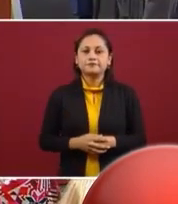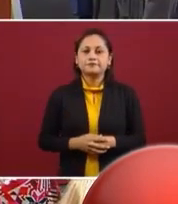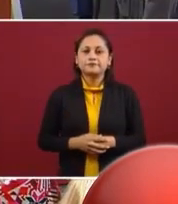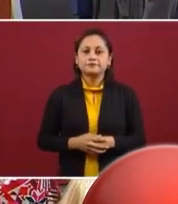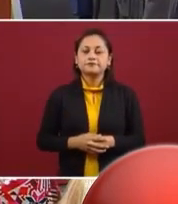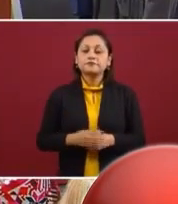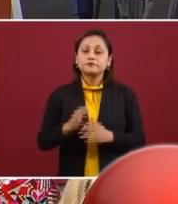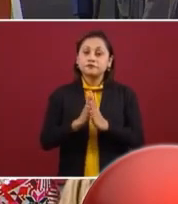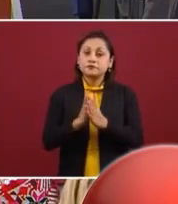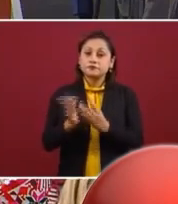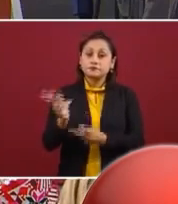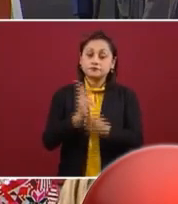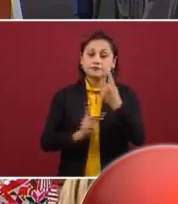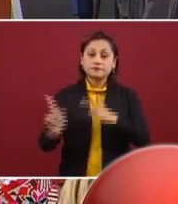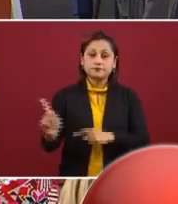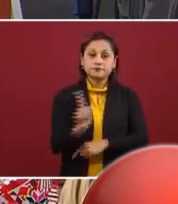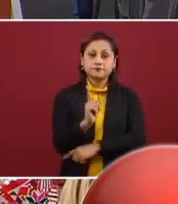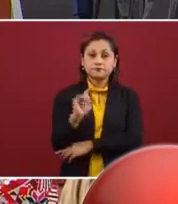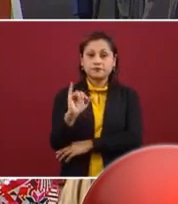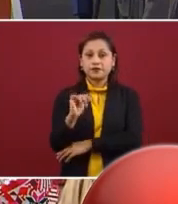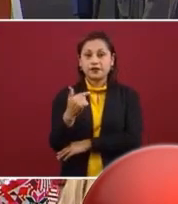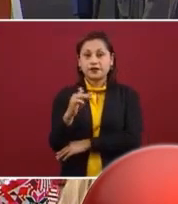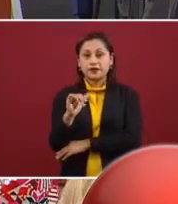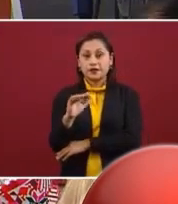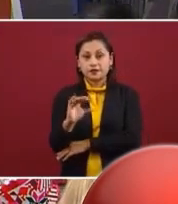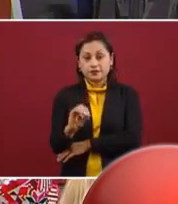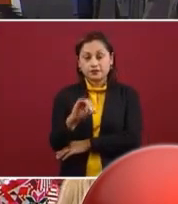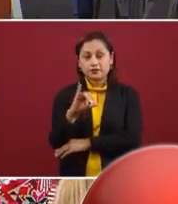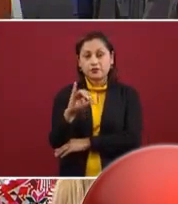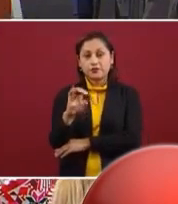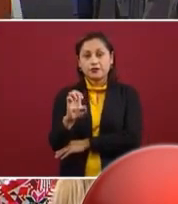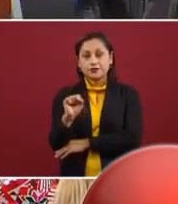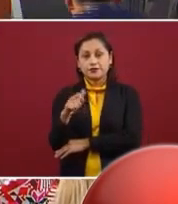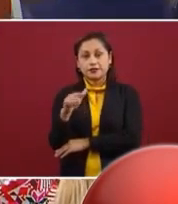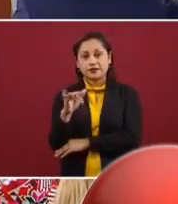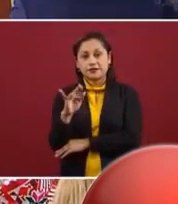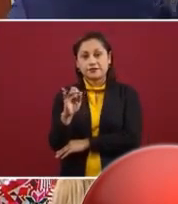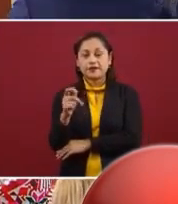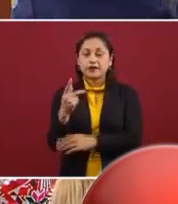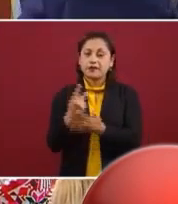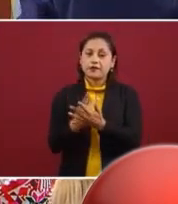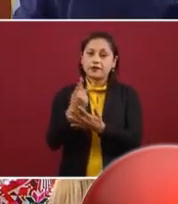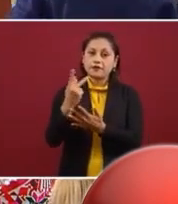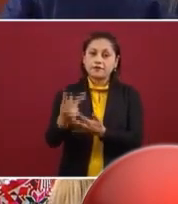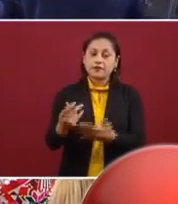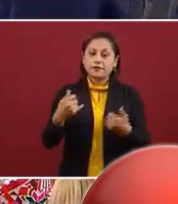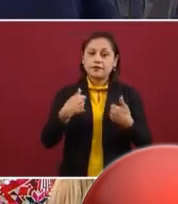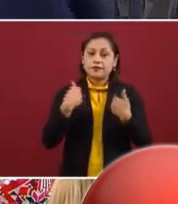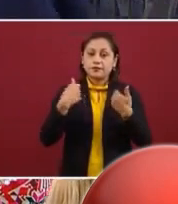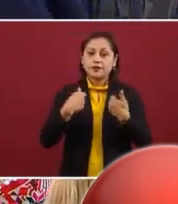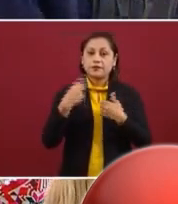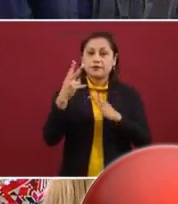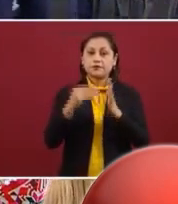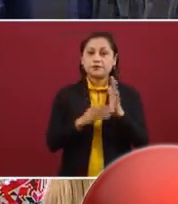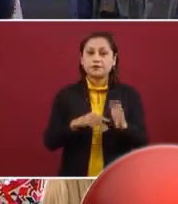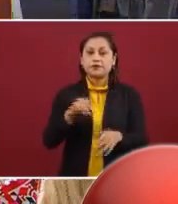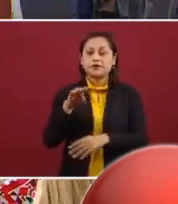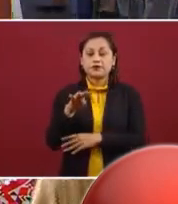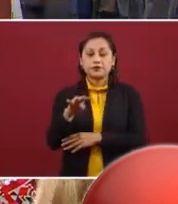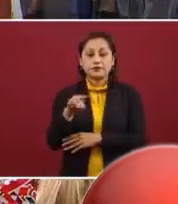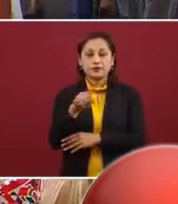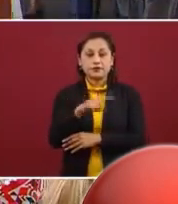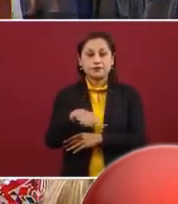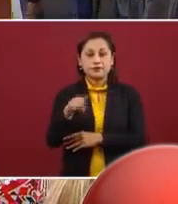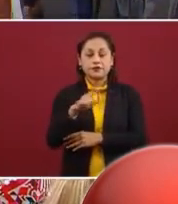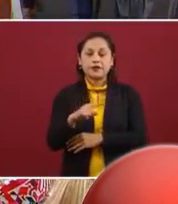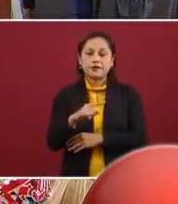joven Ignacio Soto Esquivel, galardonado Premio Nacional de la Juventud 2019 en su distinción Ingenio Emprendedor en la